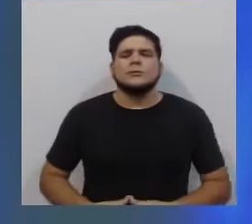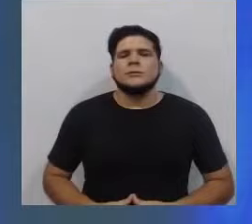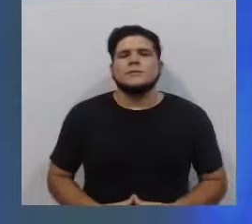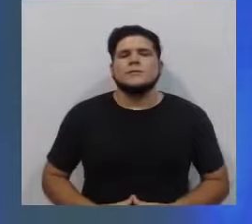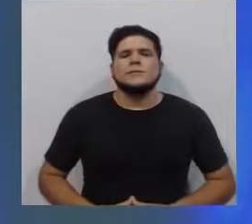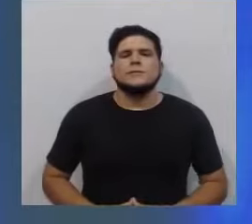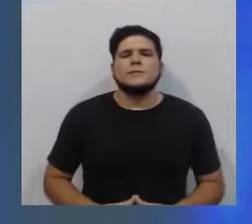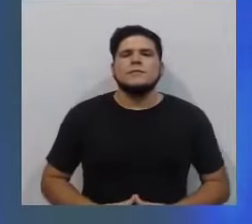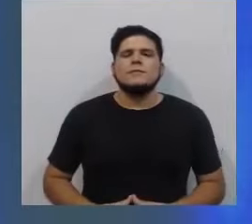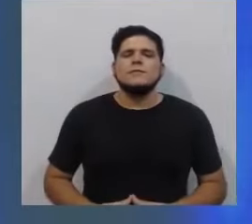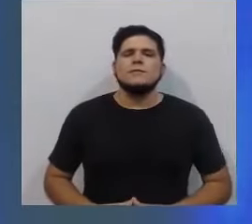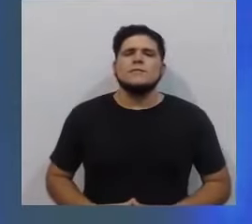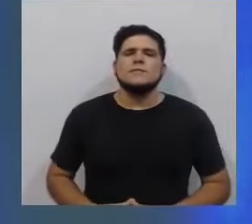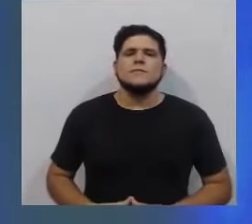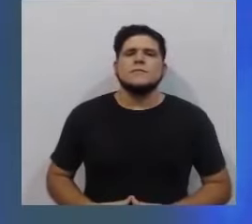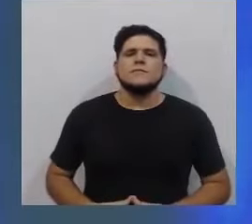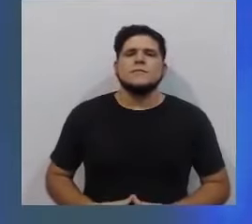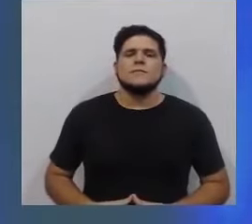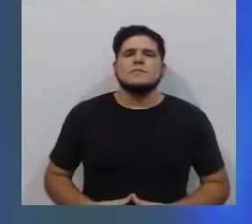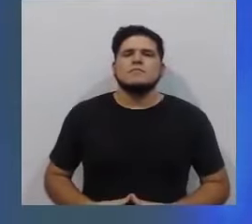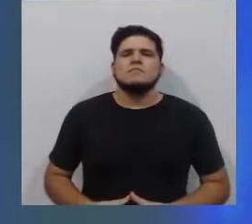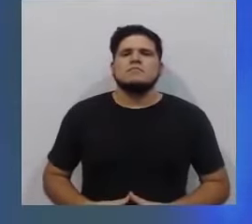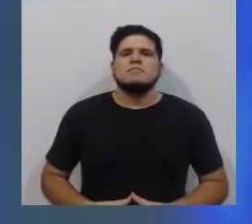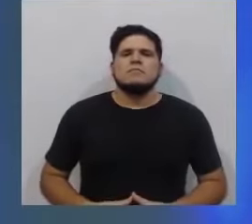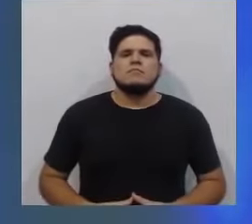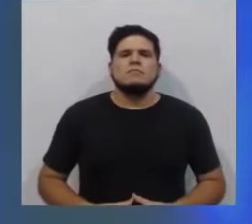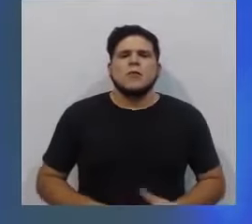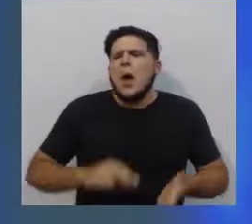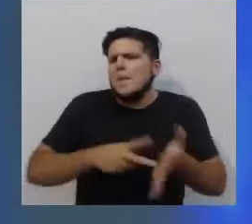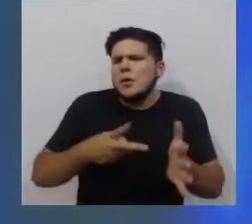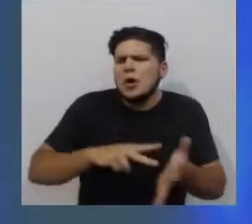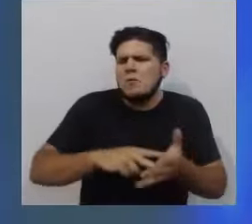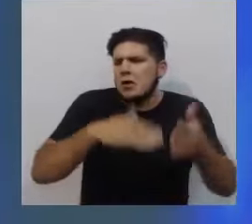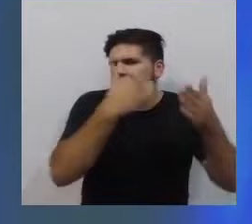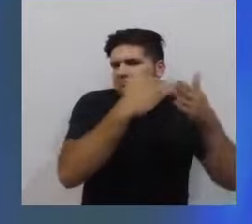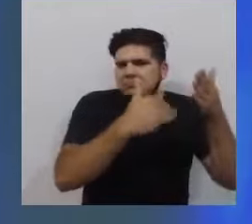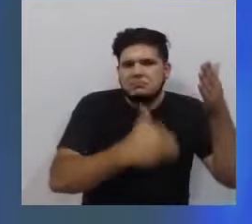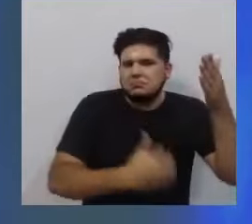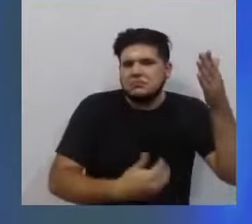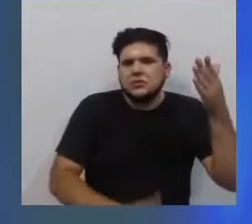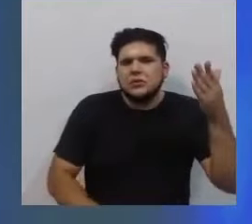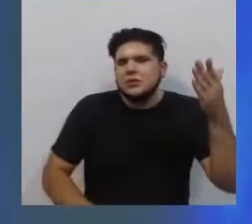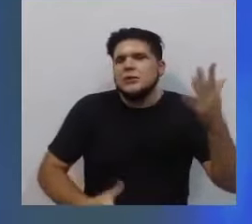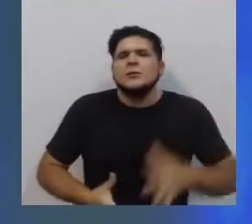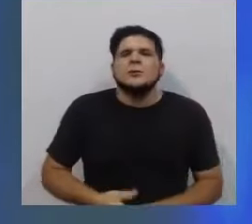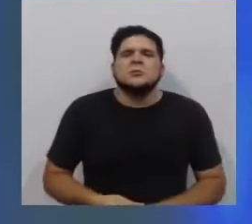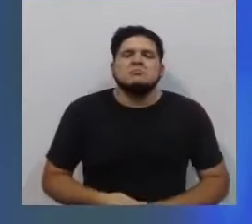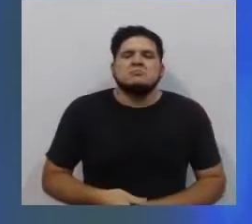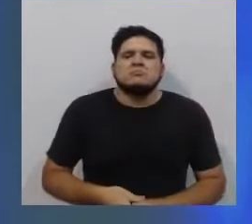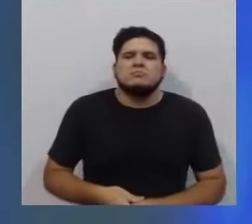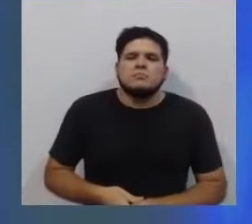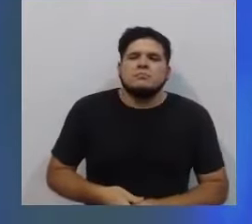desarrollamos o encaramos siempre vamos a tener o siempre va a aparecer lo